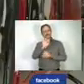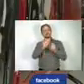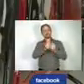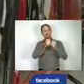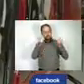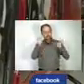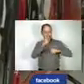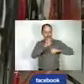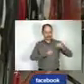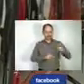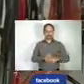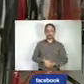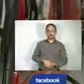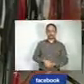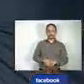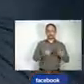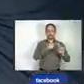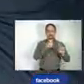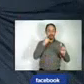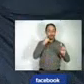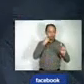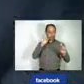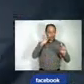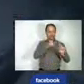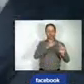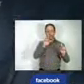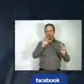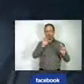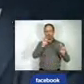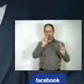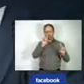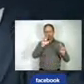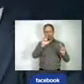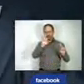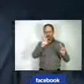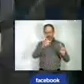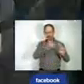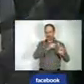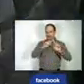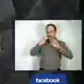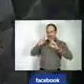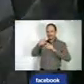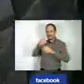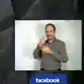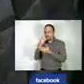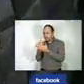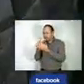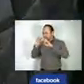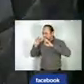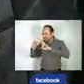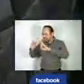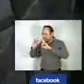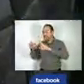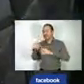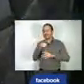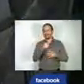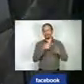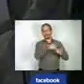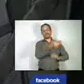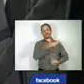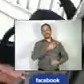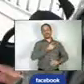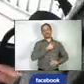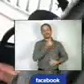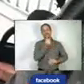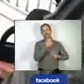$1.8 millones. El fiscal general Rodolfo Delgado aseguró que se encuentran trabajando en la recolección de evidencias para agregar el delito de lavado de dinero